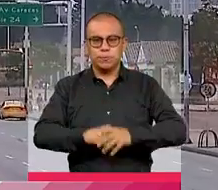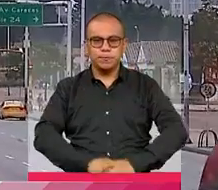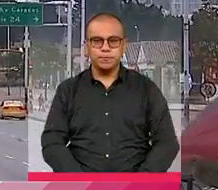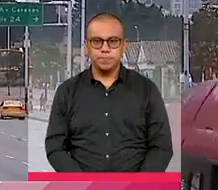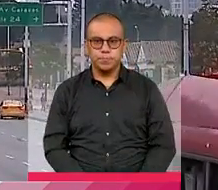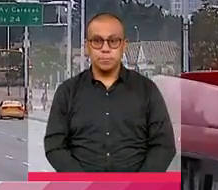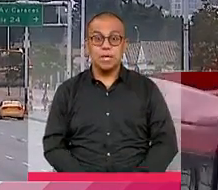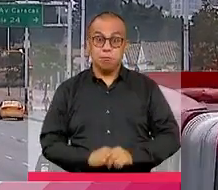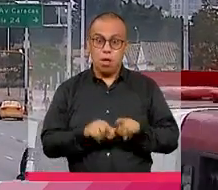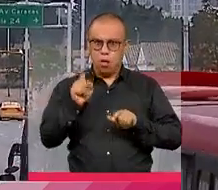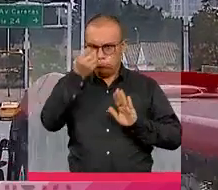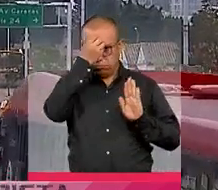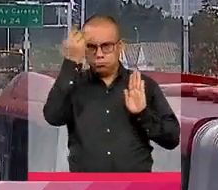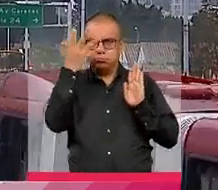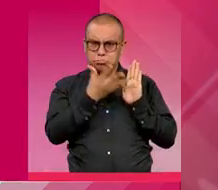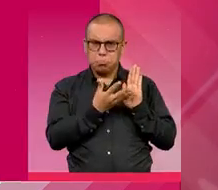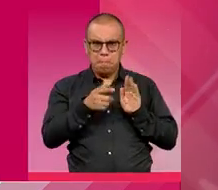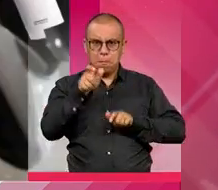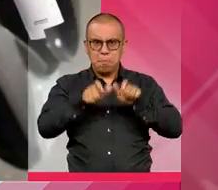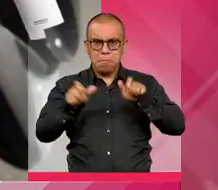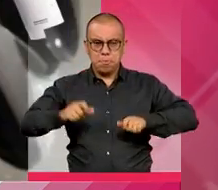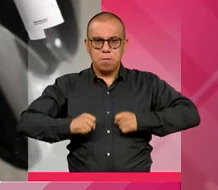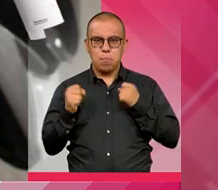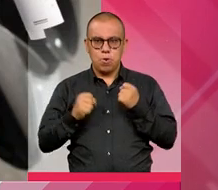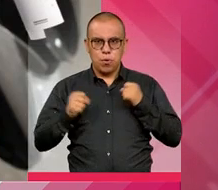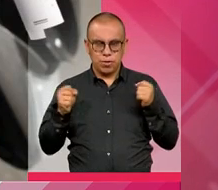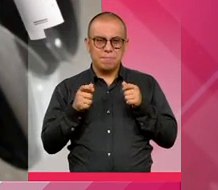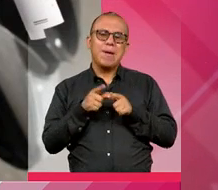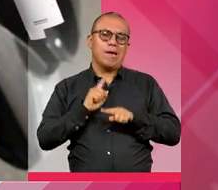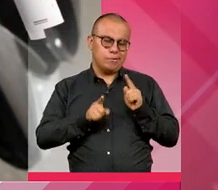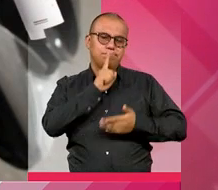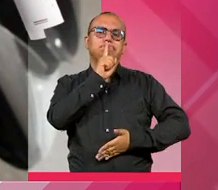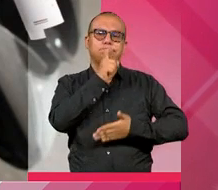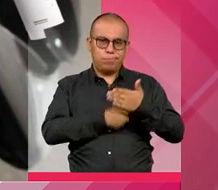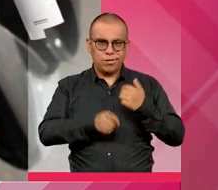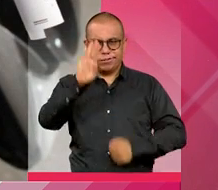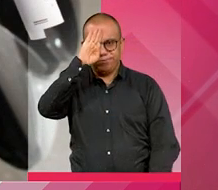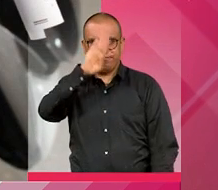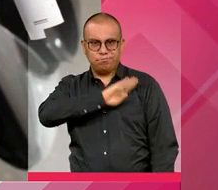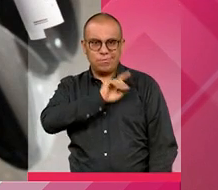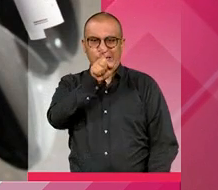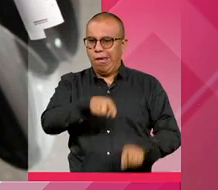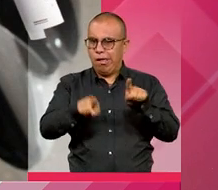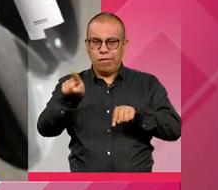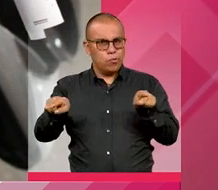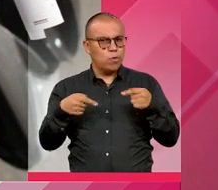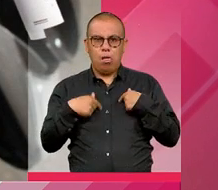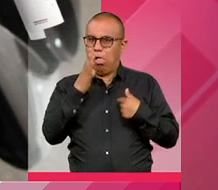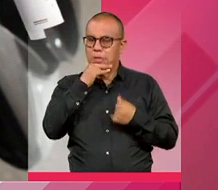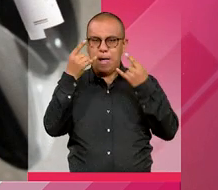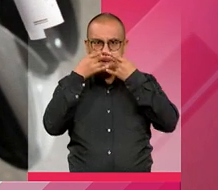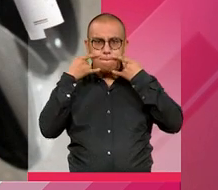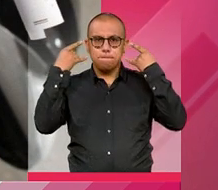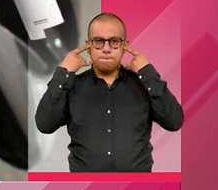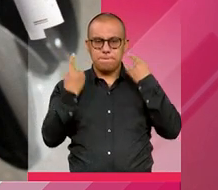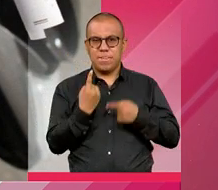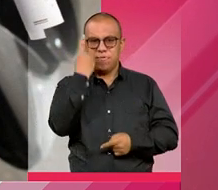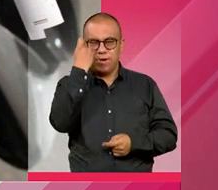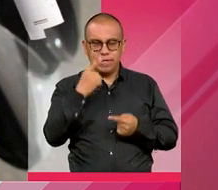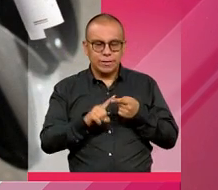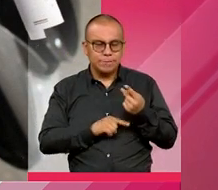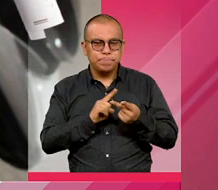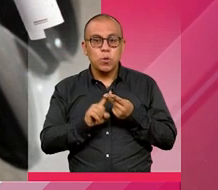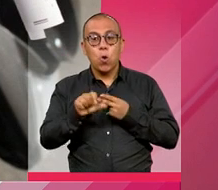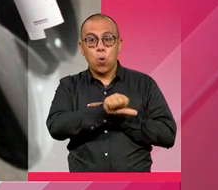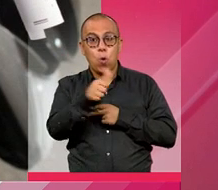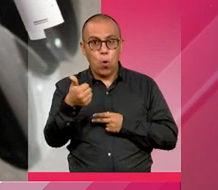A pesar del buen comportamiento de los bogotanos, las autoridades impusieron 1.962 comparendos a personas que salieron a la calle sin tapabocas,